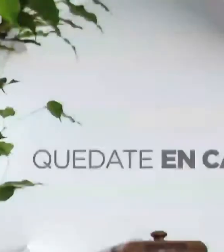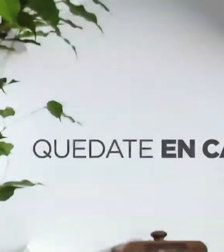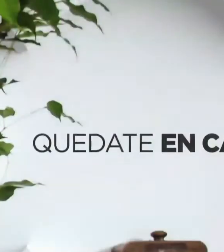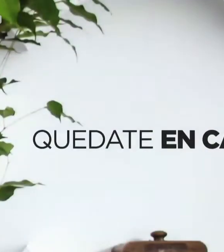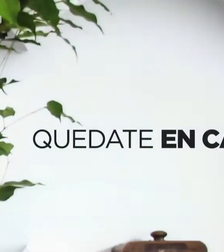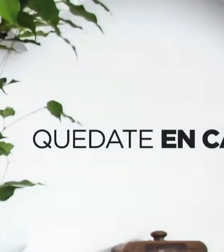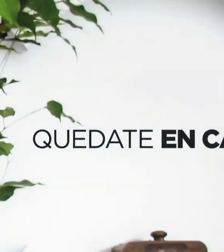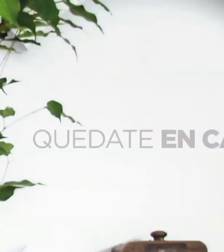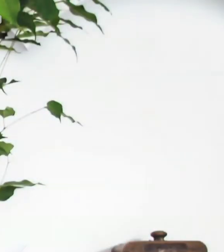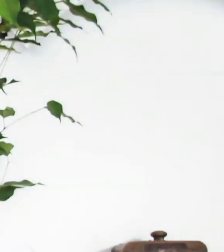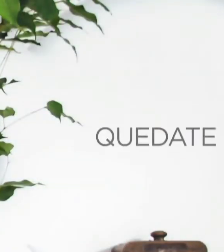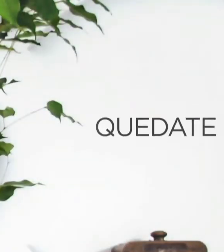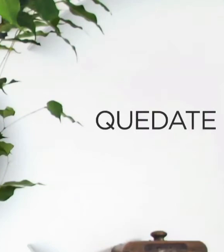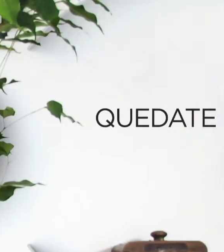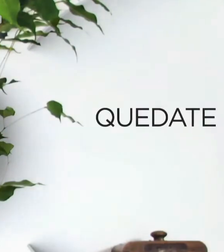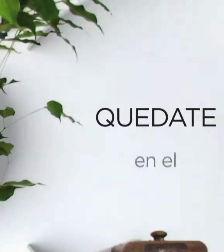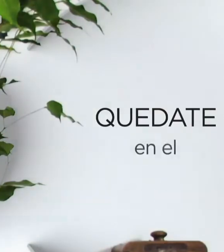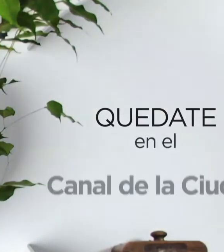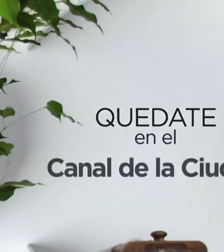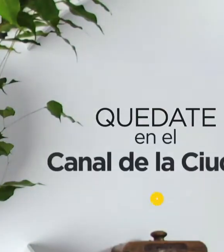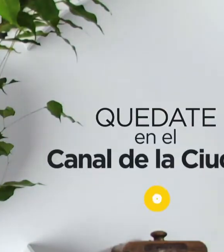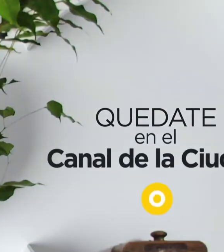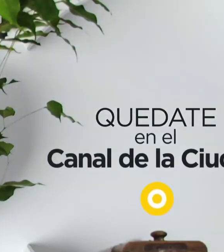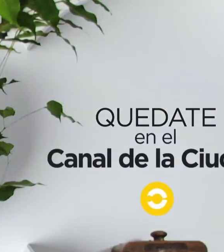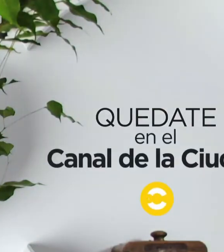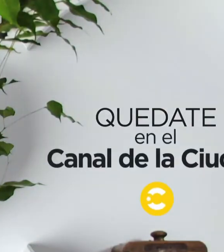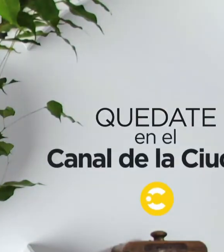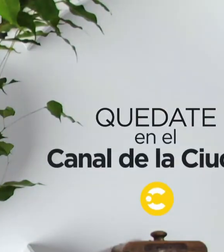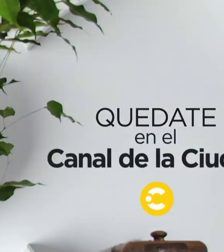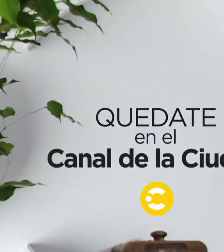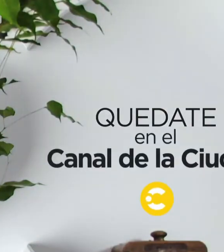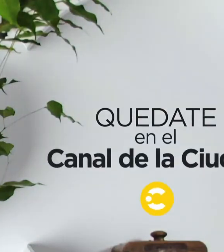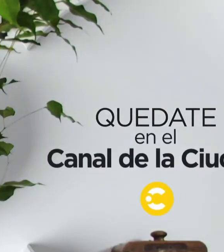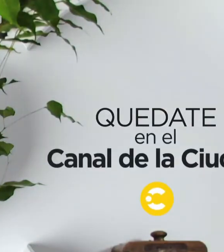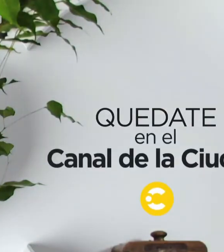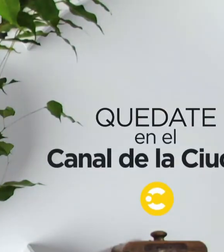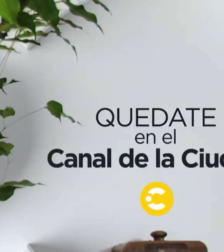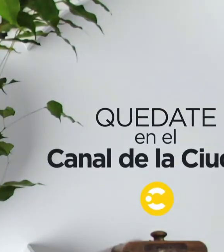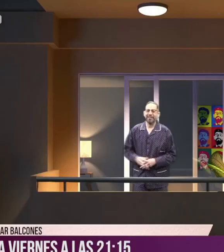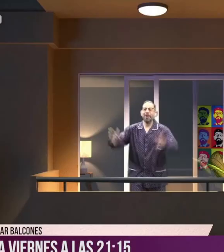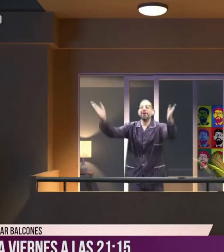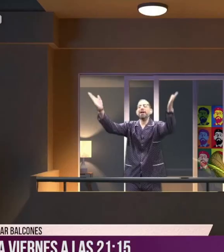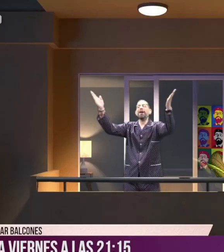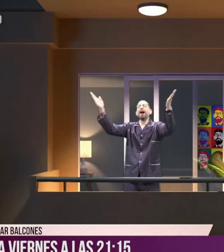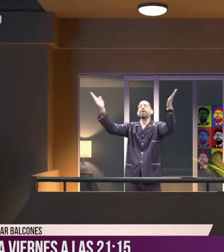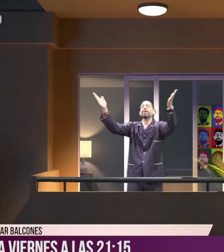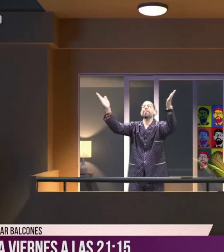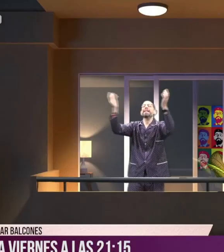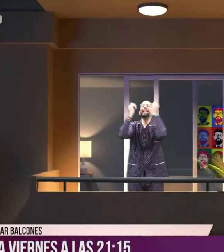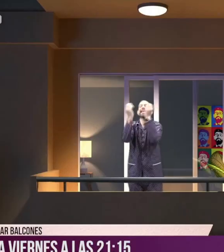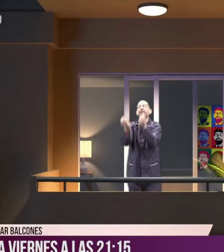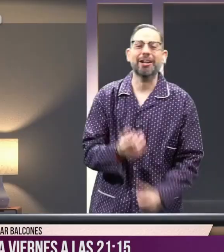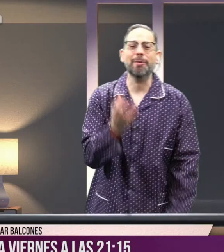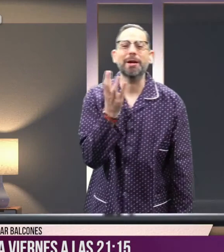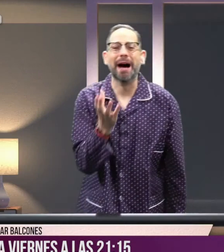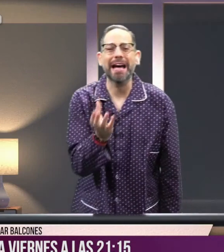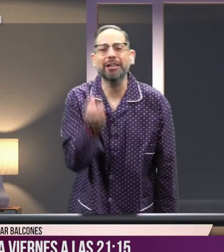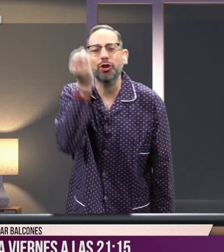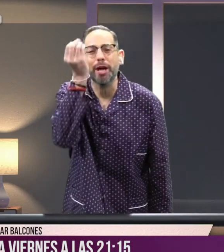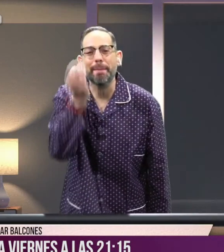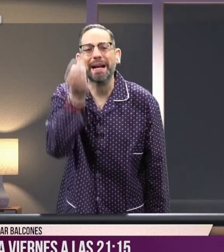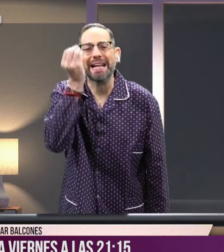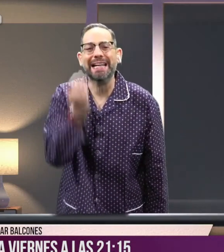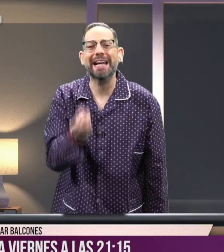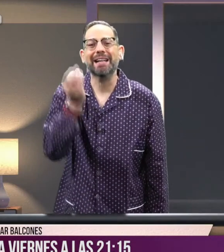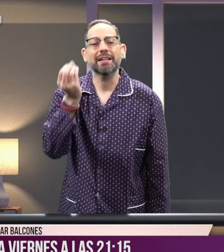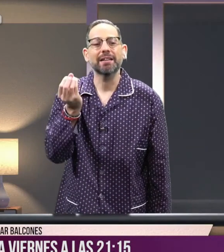compañía. Quédate en casa. Quédate en el Canal de la Ciudad. ¿Cómo les va? Bienvenidos. ¿Cómo les va?